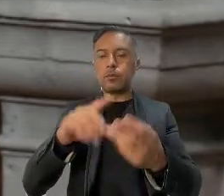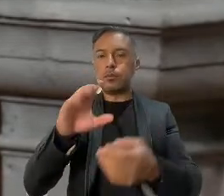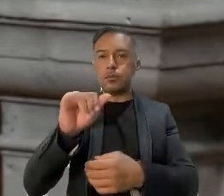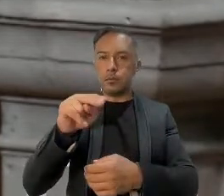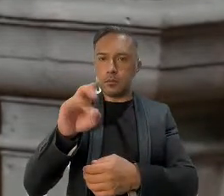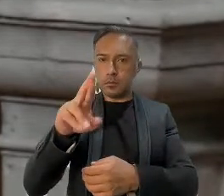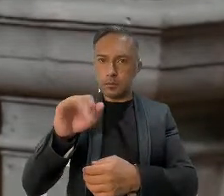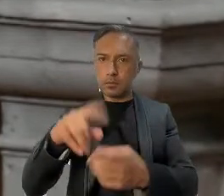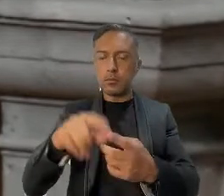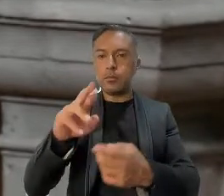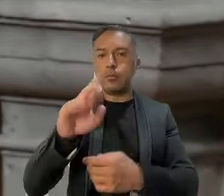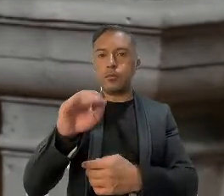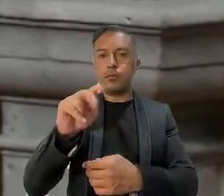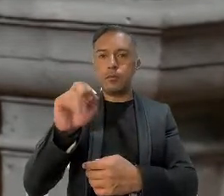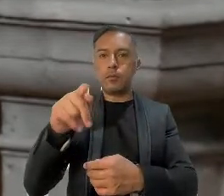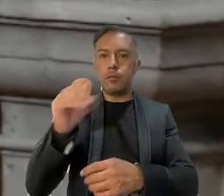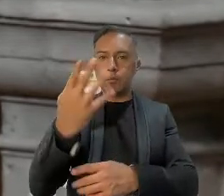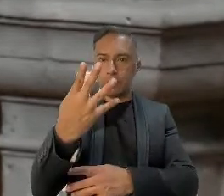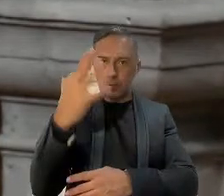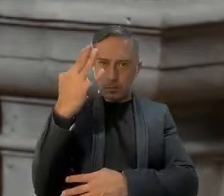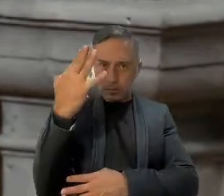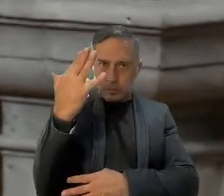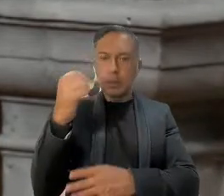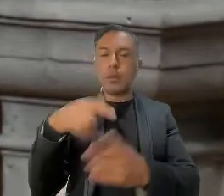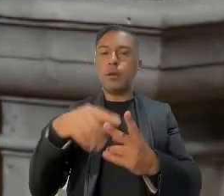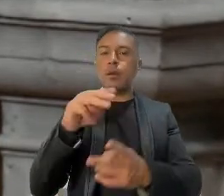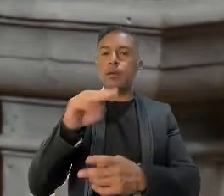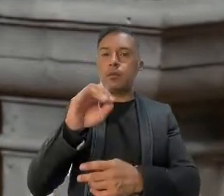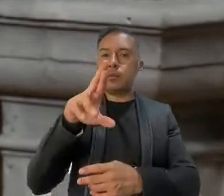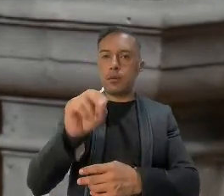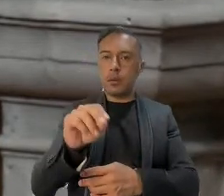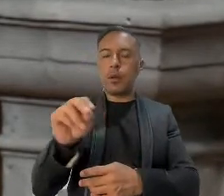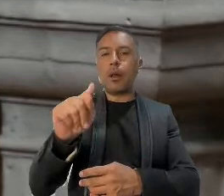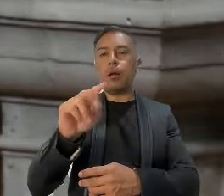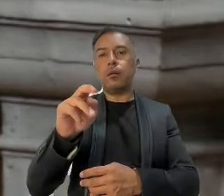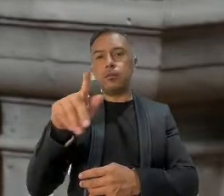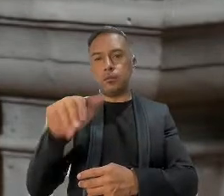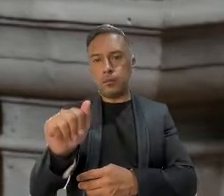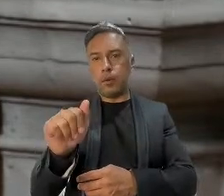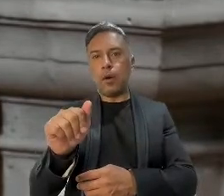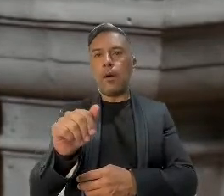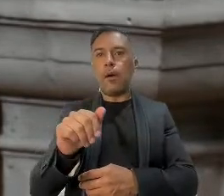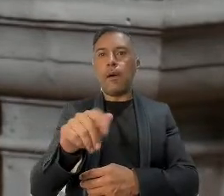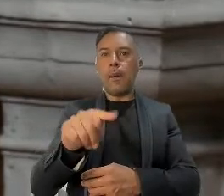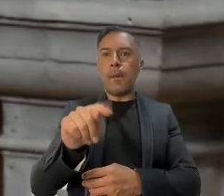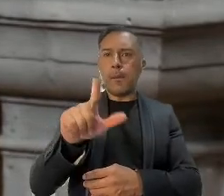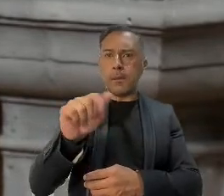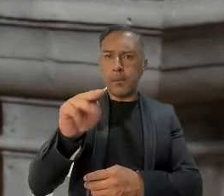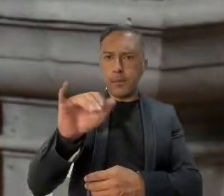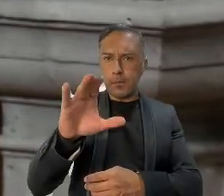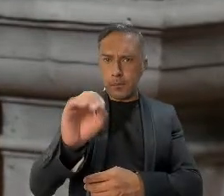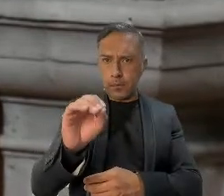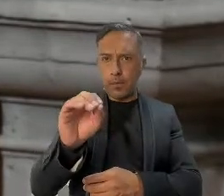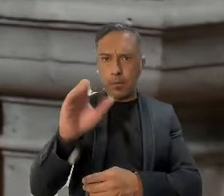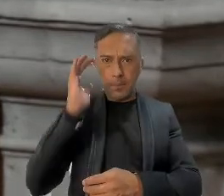Rinconada, Cuatro Árboles, El Moro, El Tezontle, Geraldoco, Tlalmelalco, San Juan